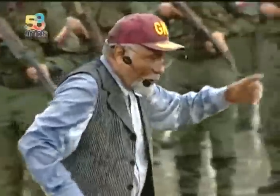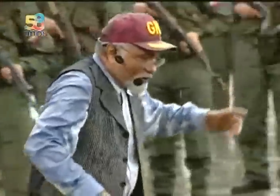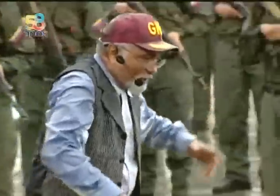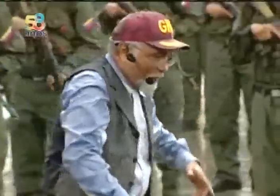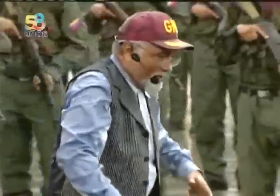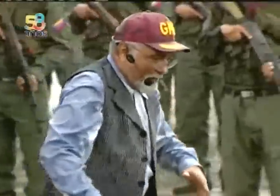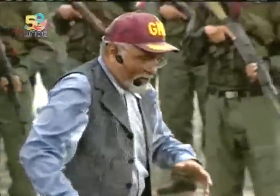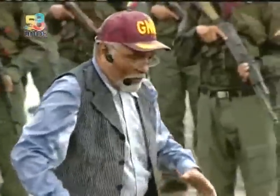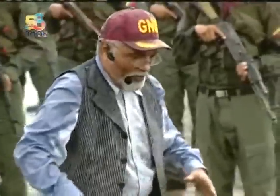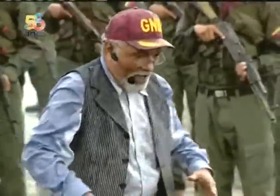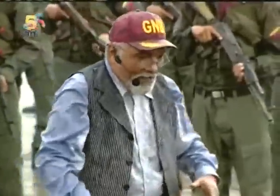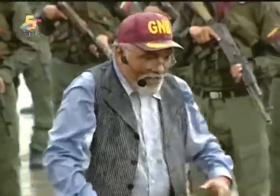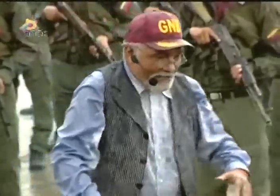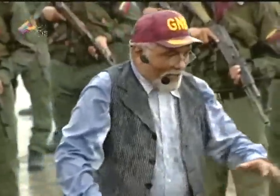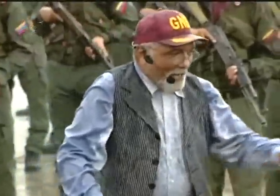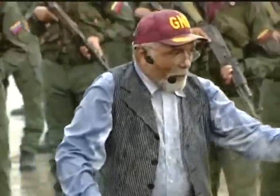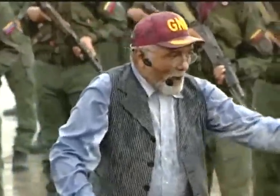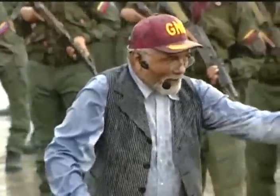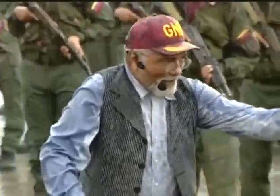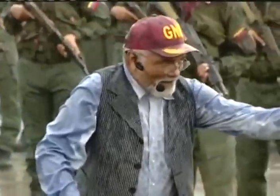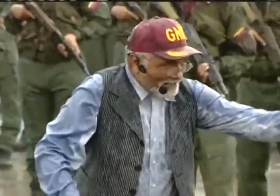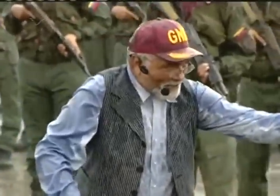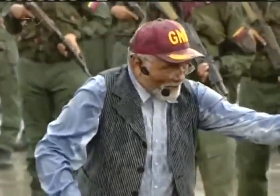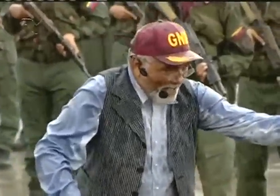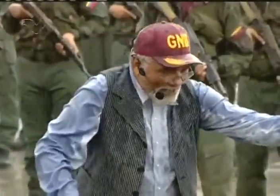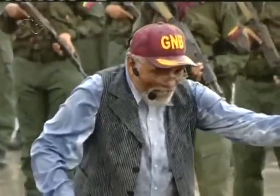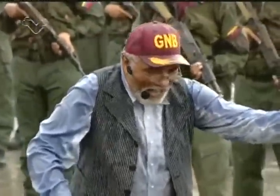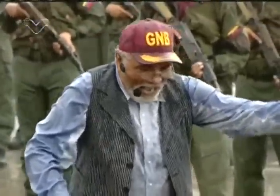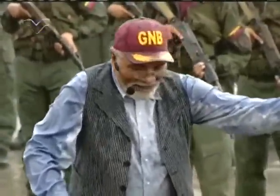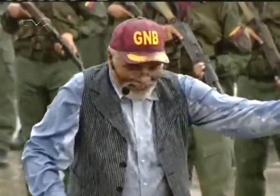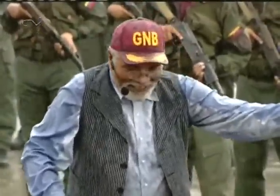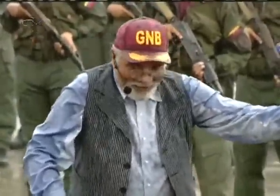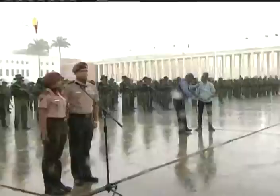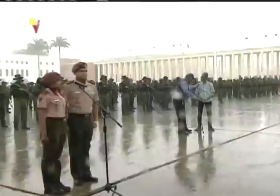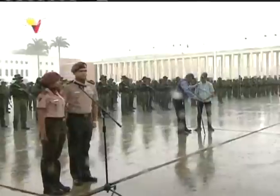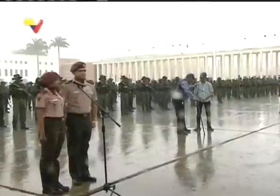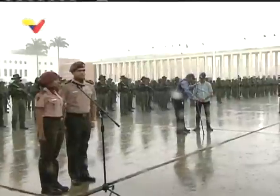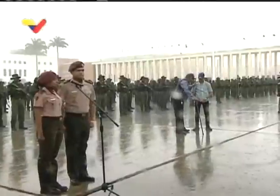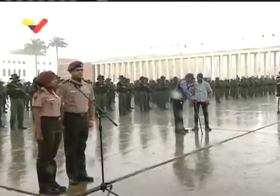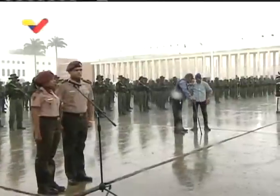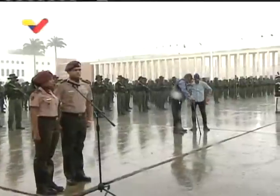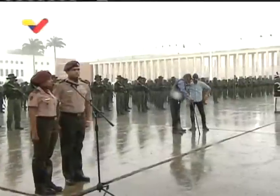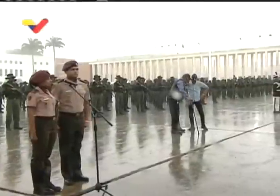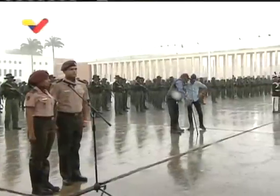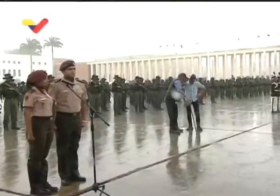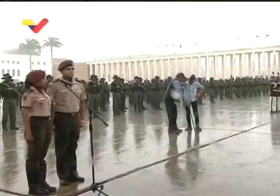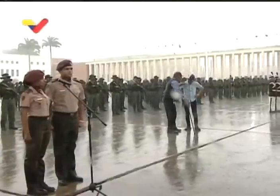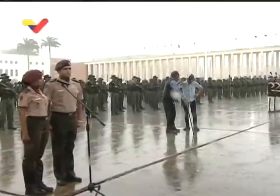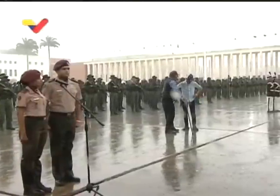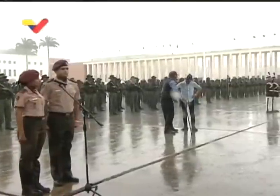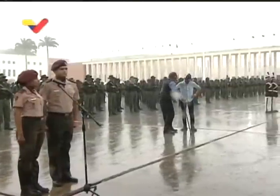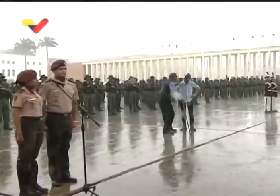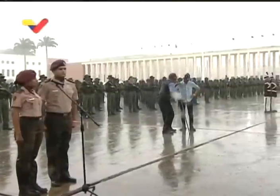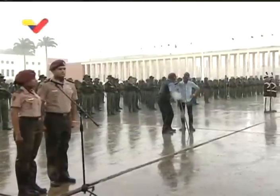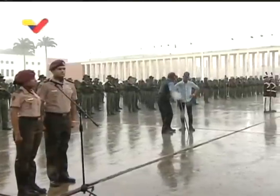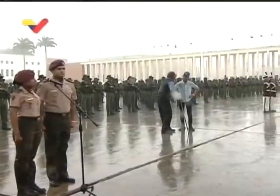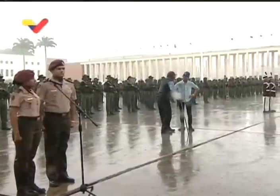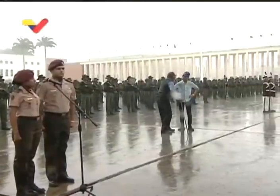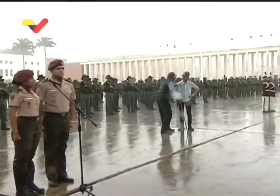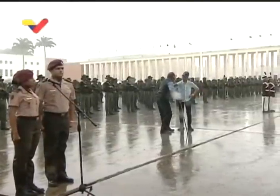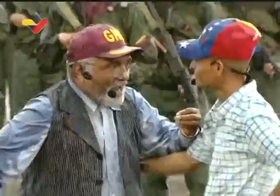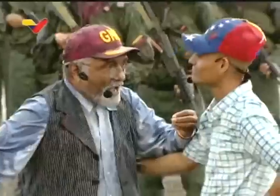las tantas cosas buenas de estos días es que la Guardia Nacional ha adquirido, pues, como se dice, esa